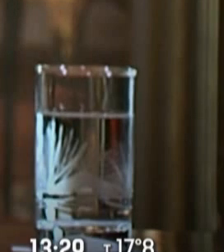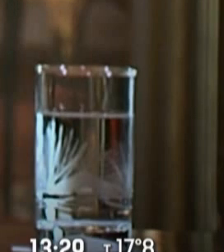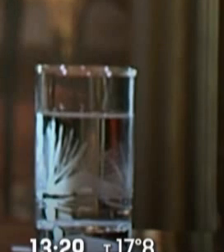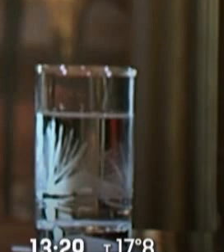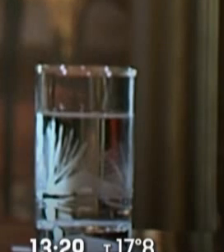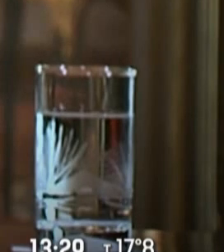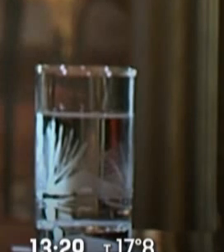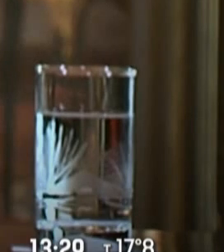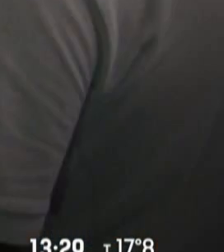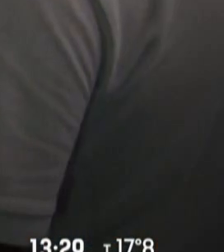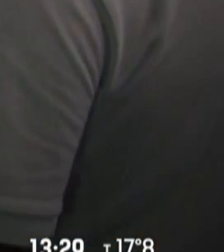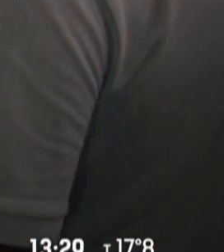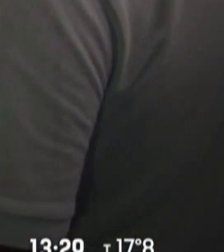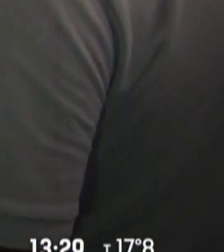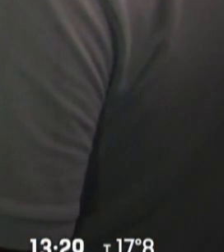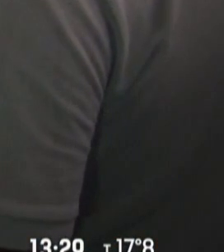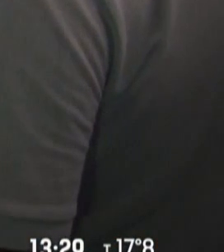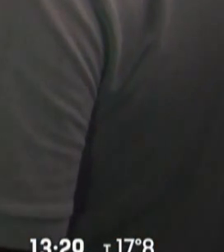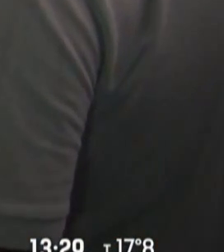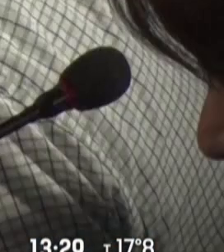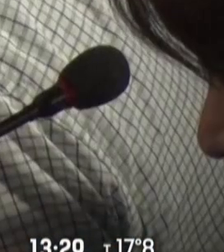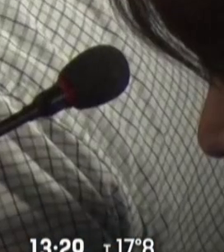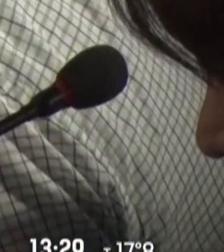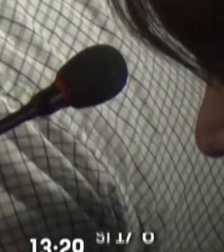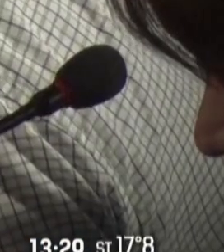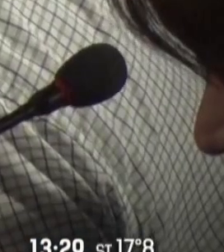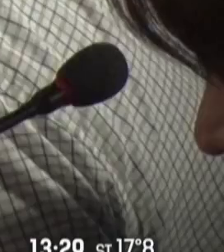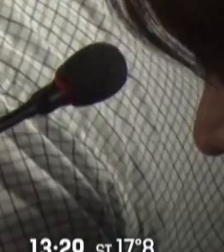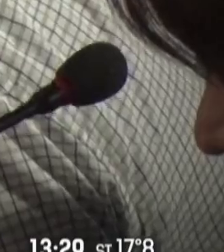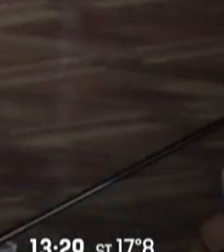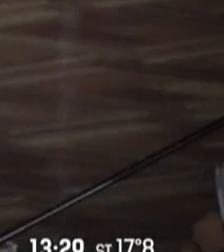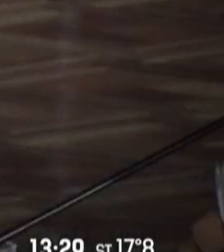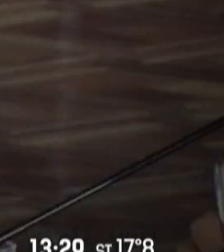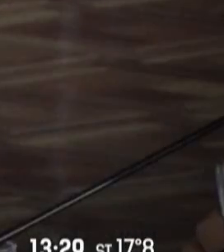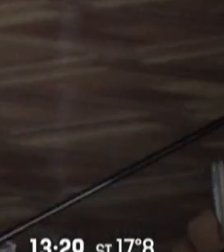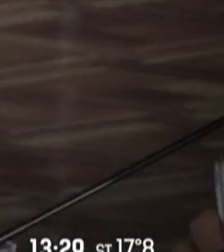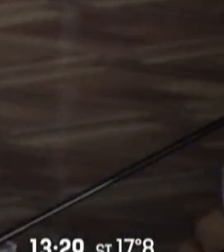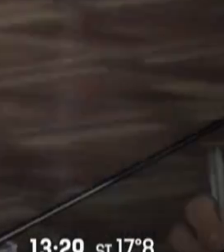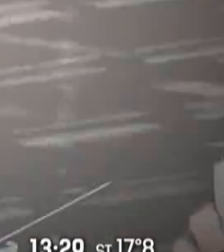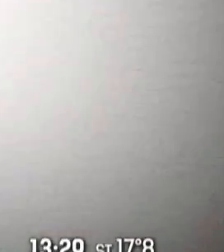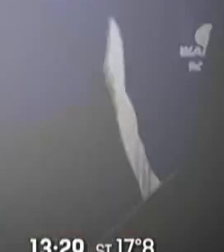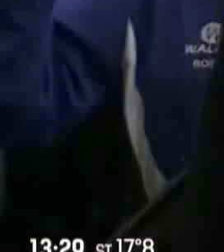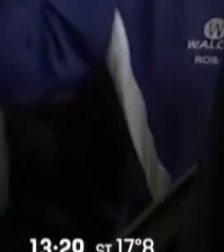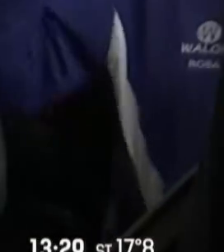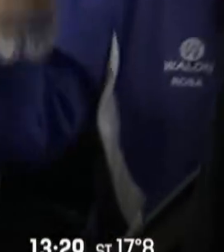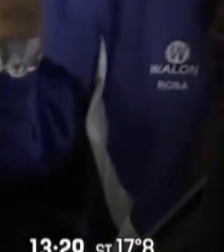Kuczynski, a solo un 19%, el nivel más bajo desde que asumió el gobierno hace poco más de un